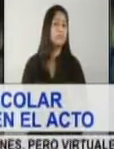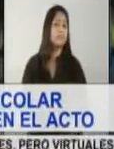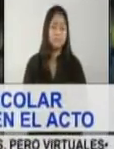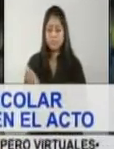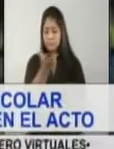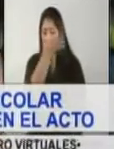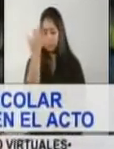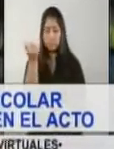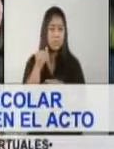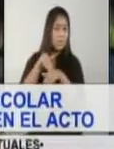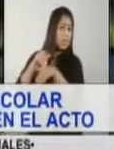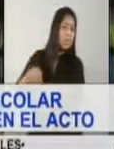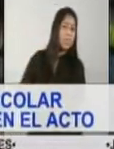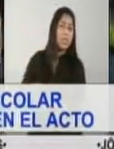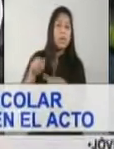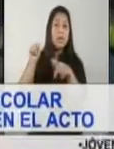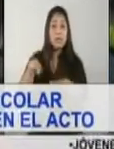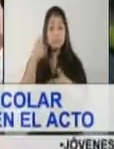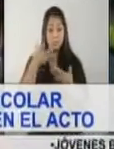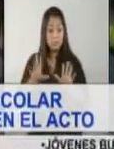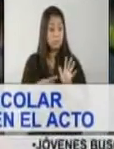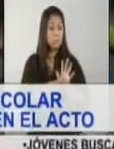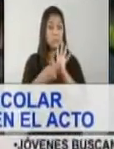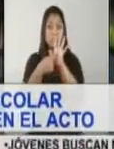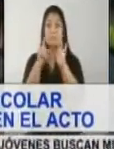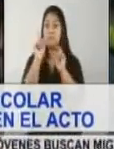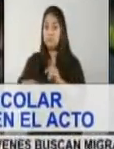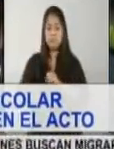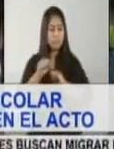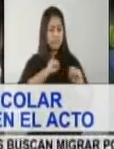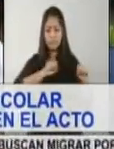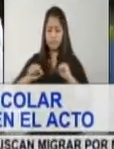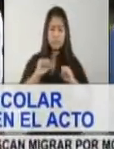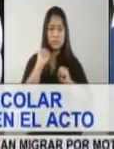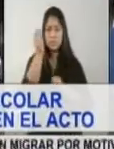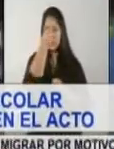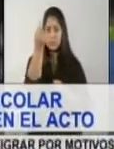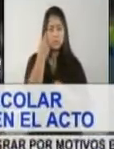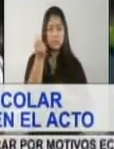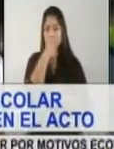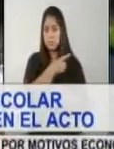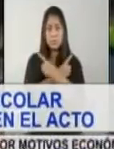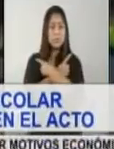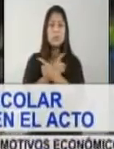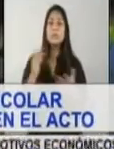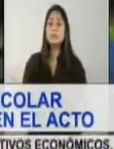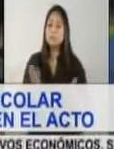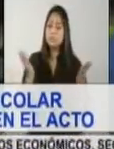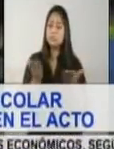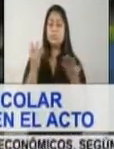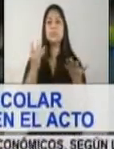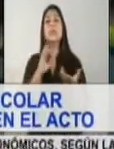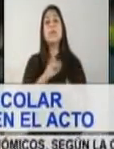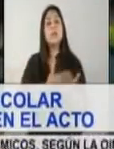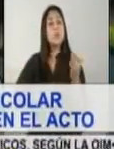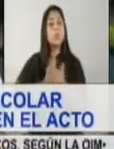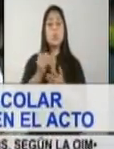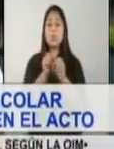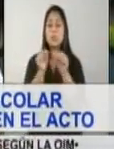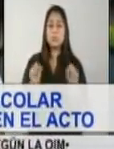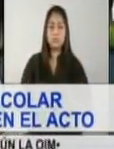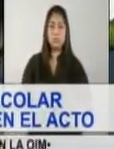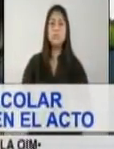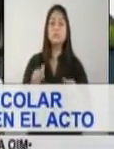olvido. Y nos puso en evidencia que teníamos que trabajar sin descanso en la renovación de ese sistema. Y lo estamos